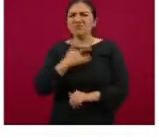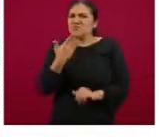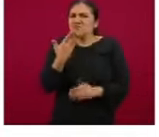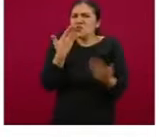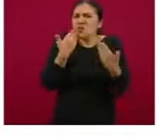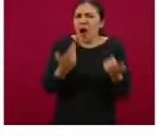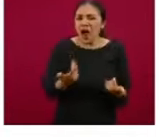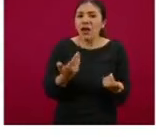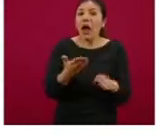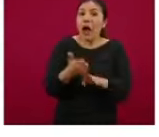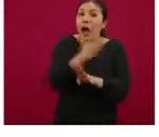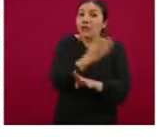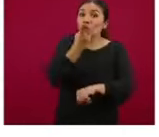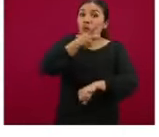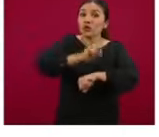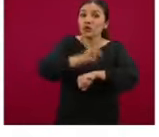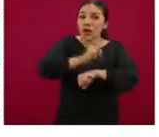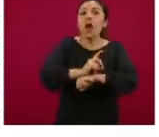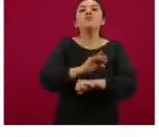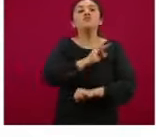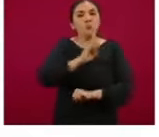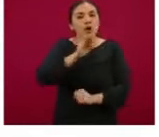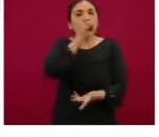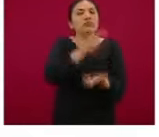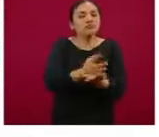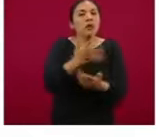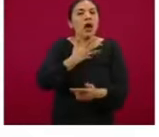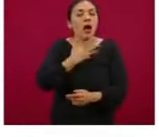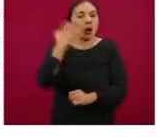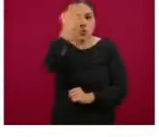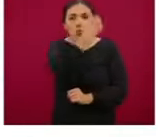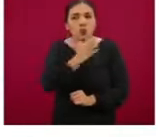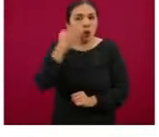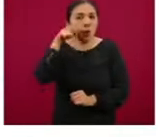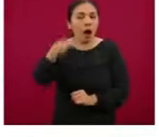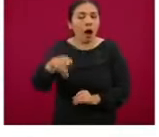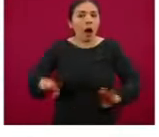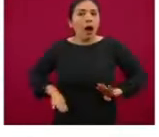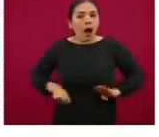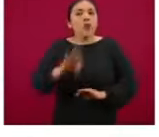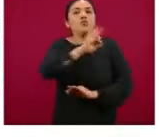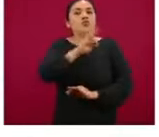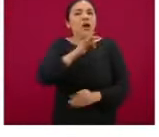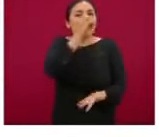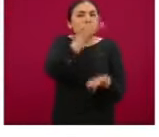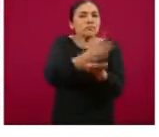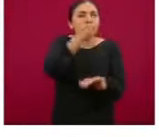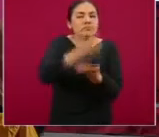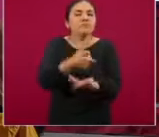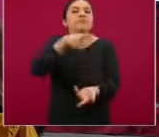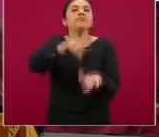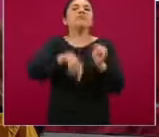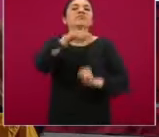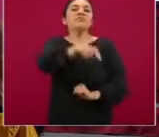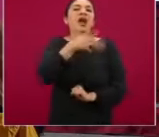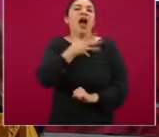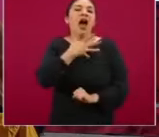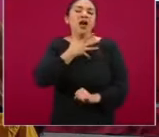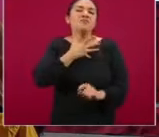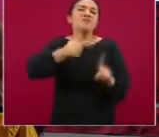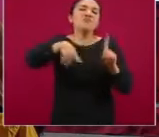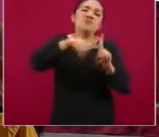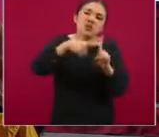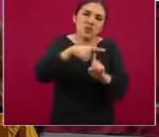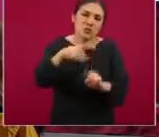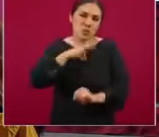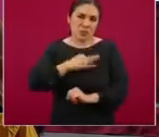2 días antes de que inicien los síntomas, esta prueba podría tener la capacidad de detectar la